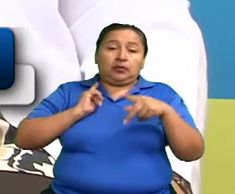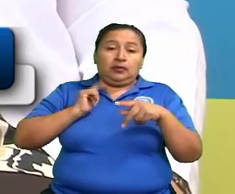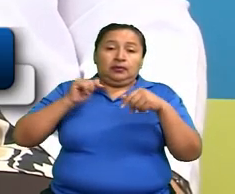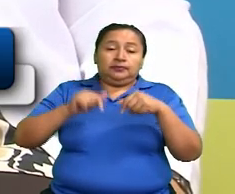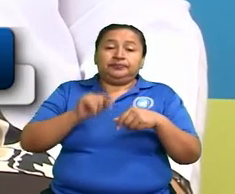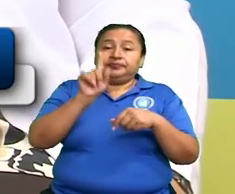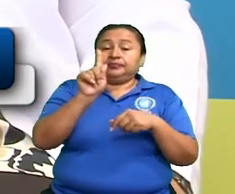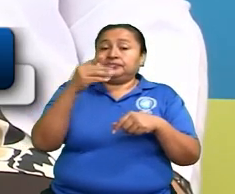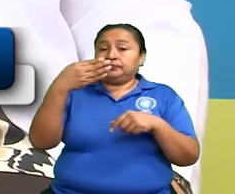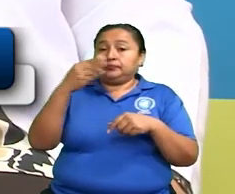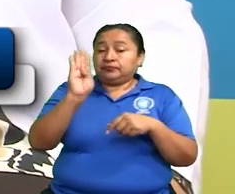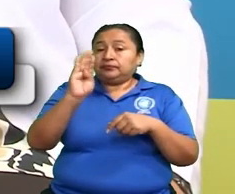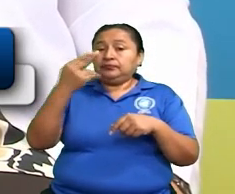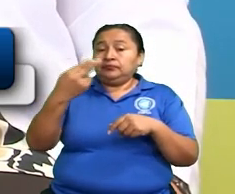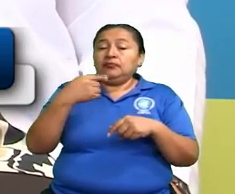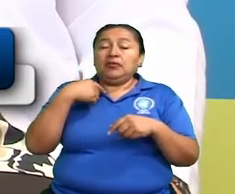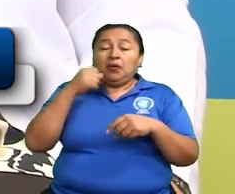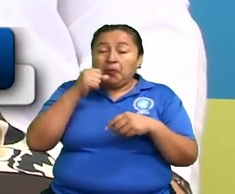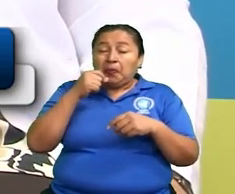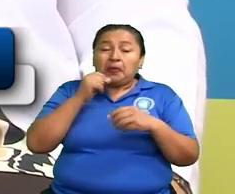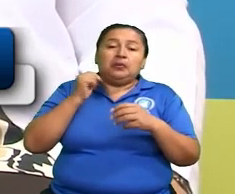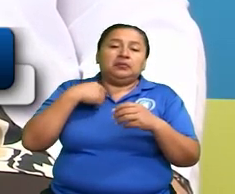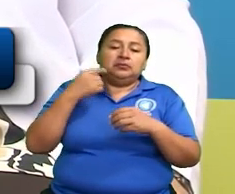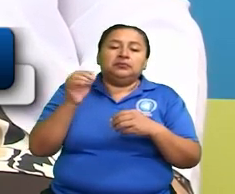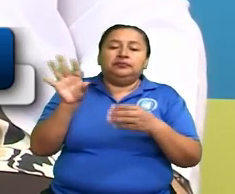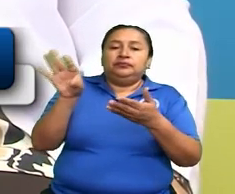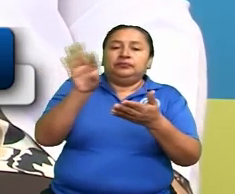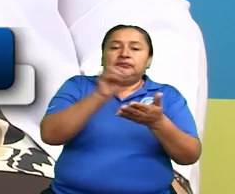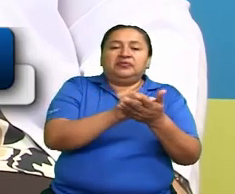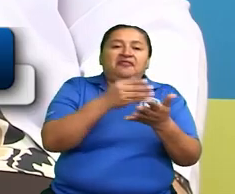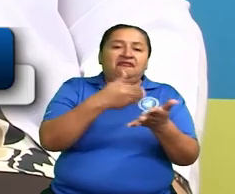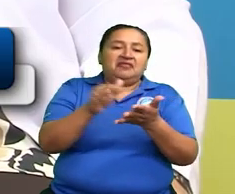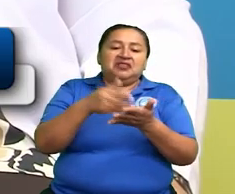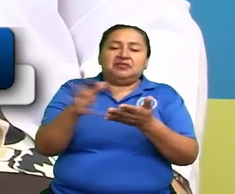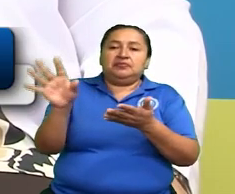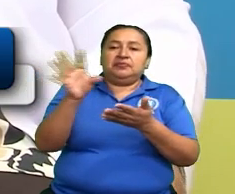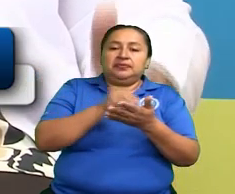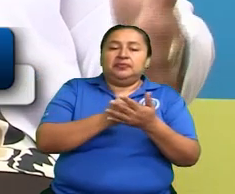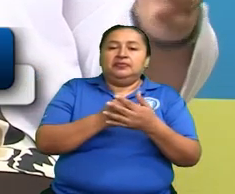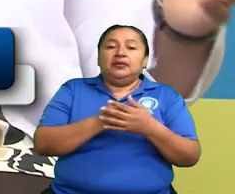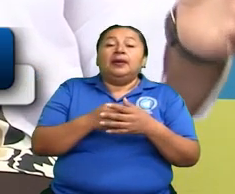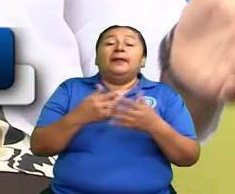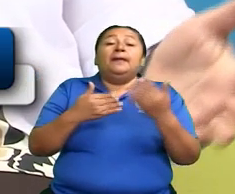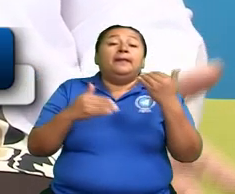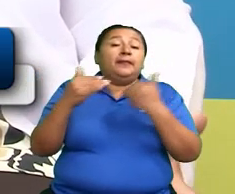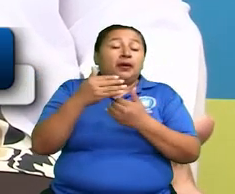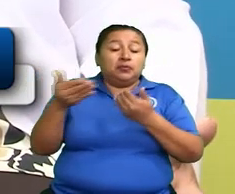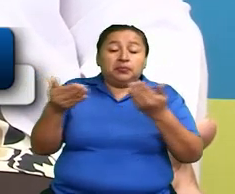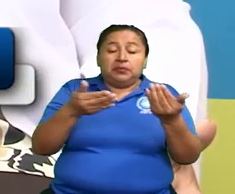de tuberculosis, con mucha facilidad yo lo puedo transmitir a usted. Más un niño que no tiene defensa.